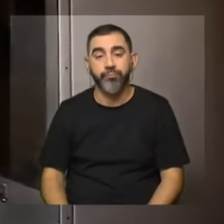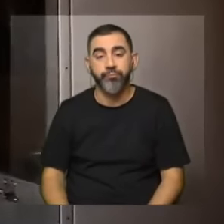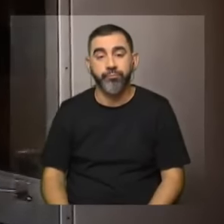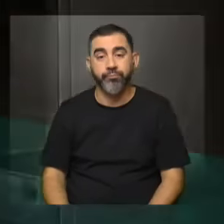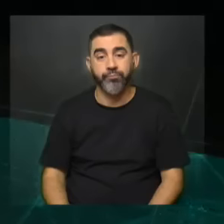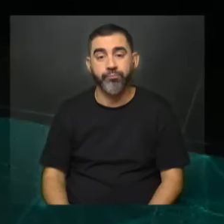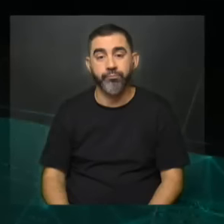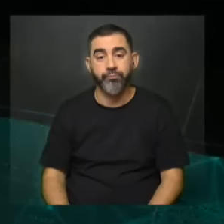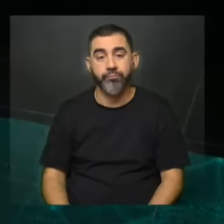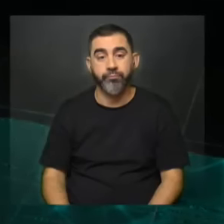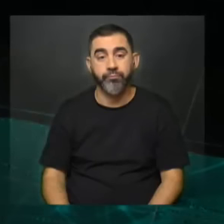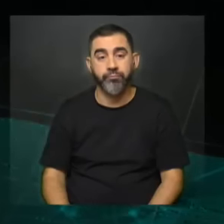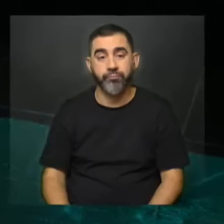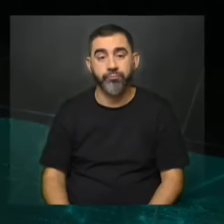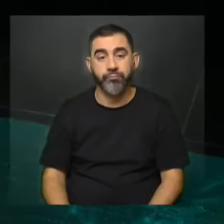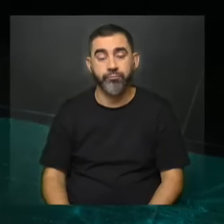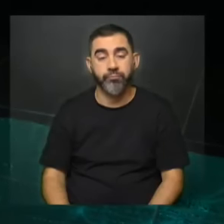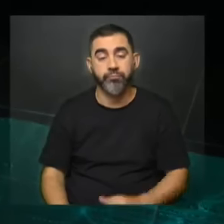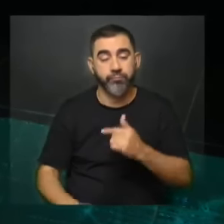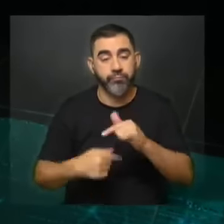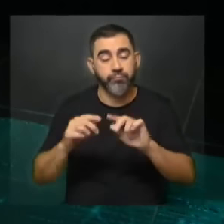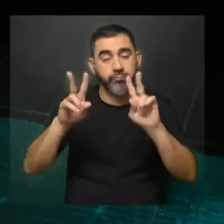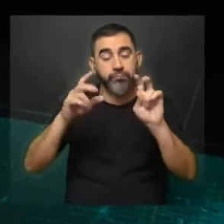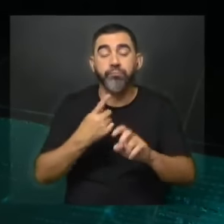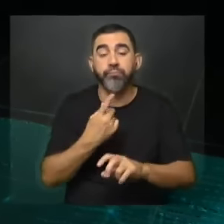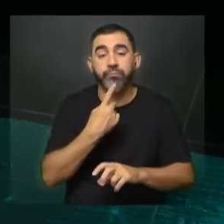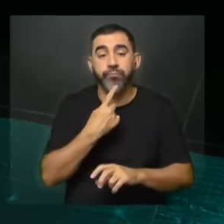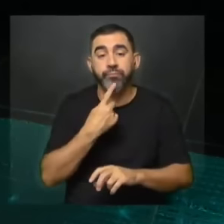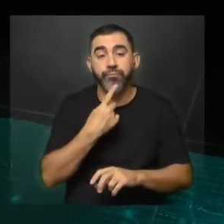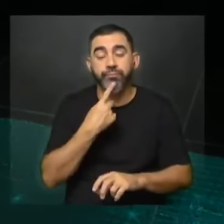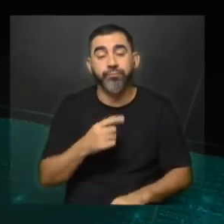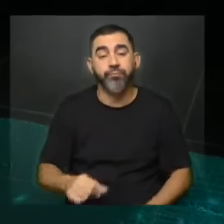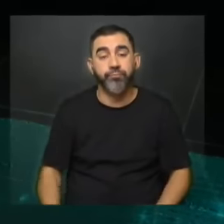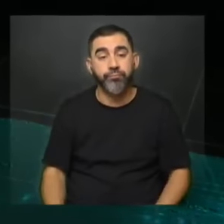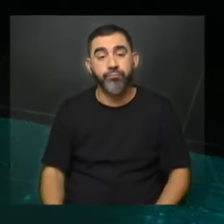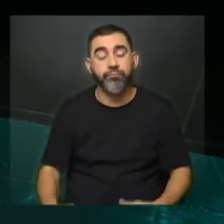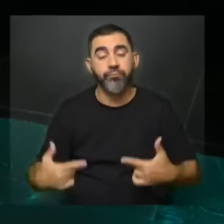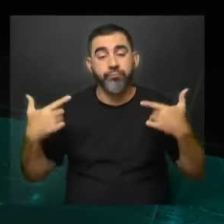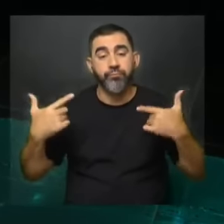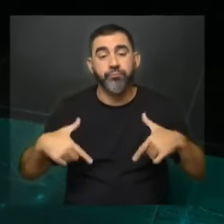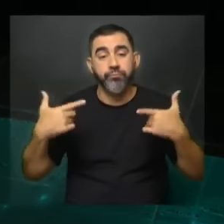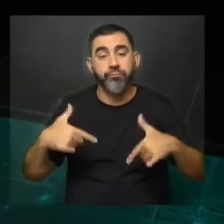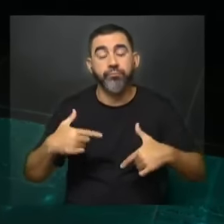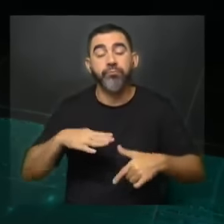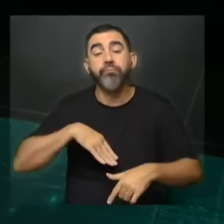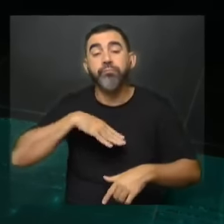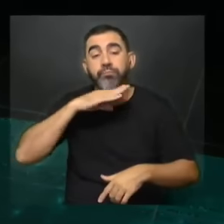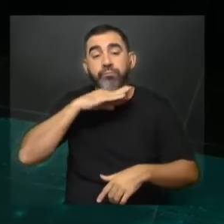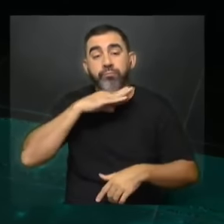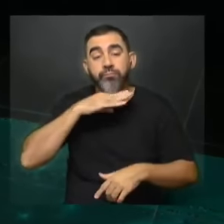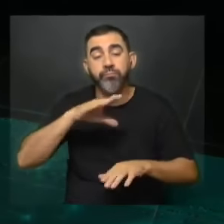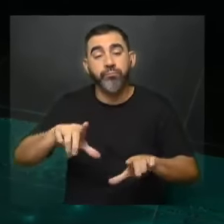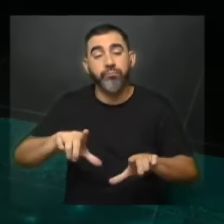argentinas bueno y seguimos con temas político partidarios porque el intendente de canelones y precandidato